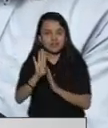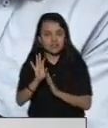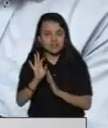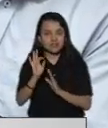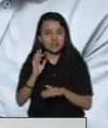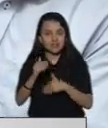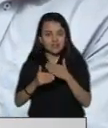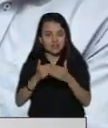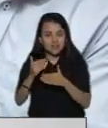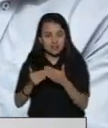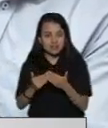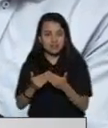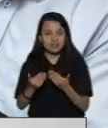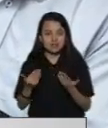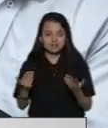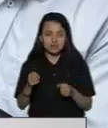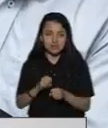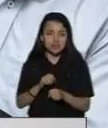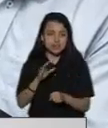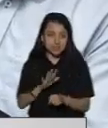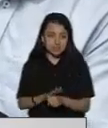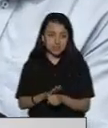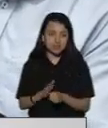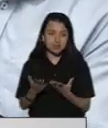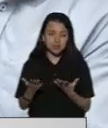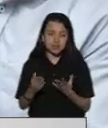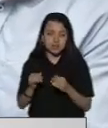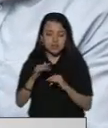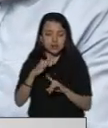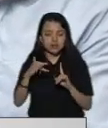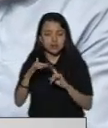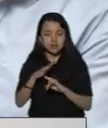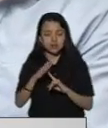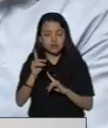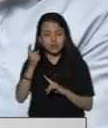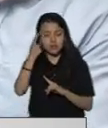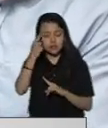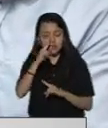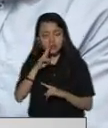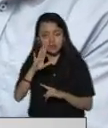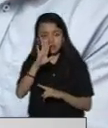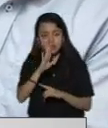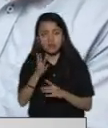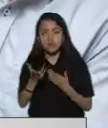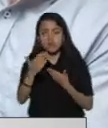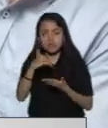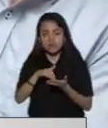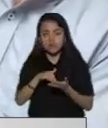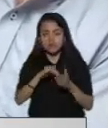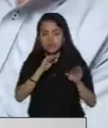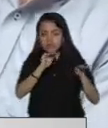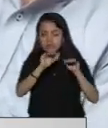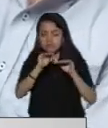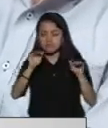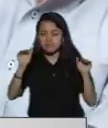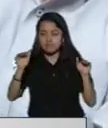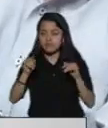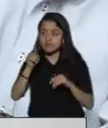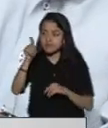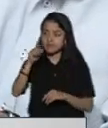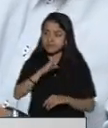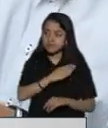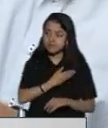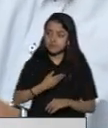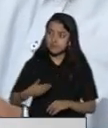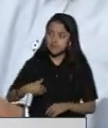con nuestro distrito y en armonía también con el gobierno nacional. Nuevamente quiero hacer un gran llamado a nuestro presidente